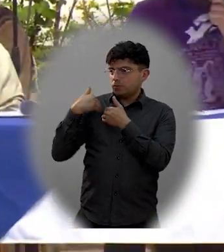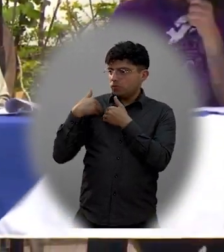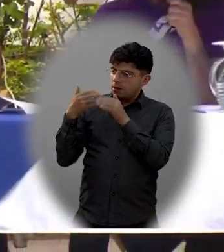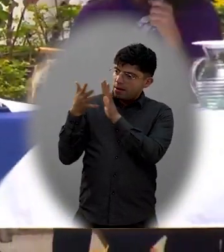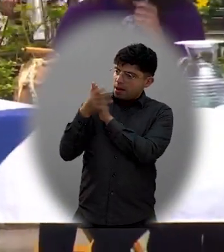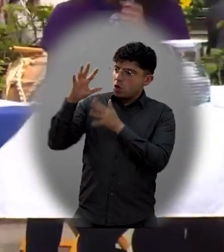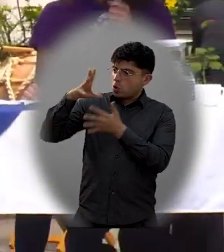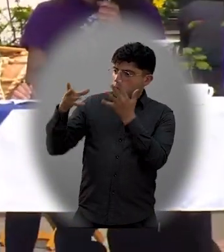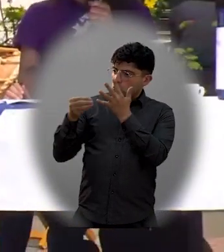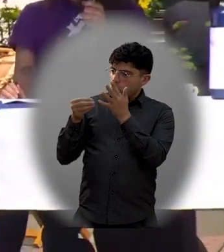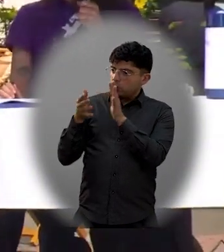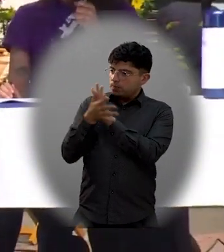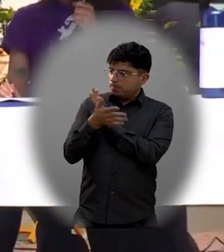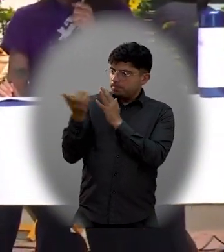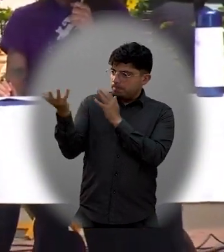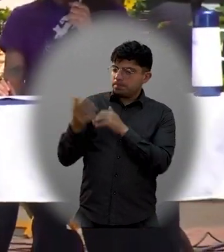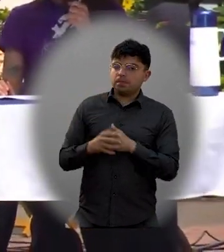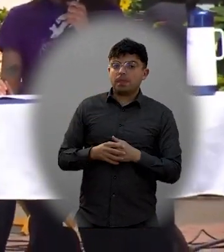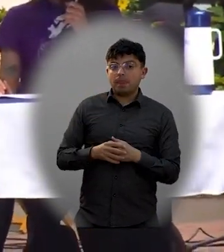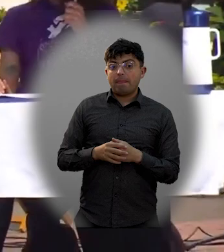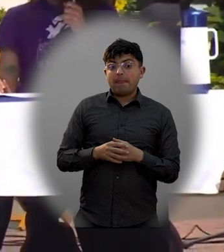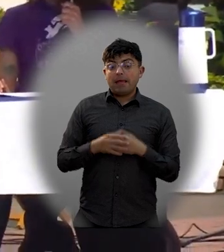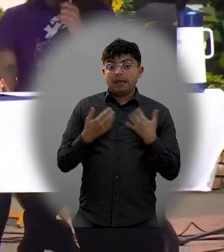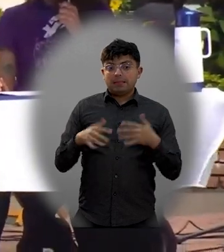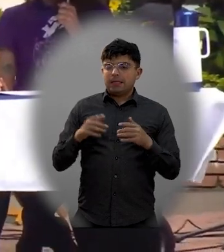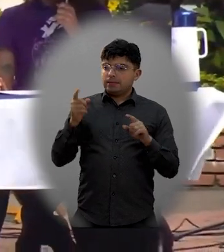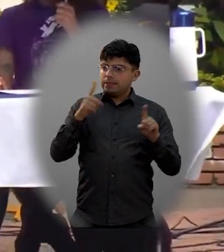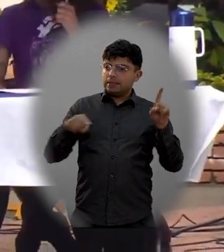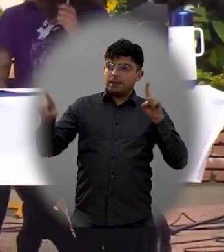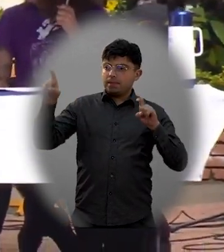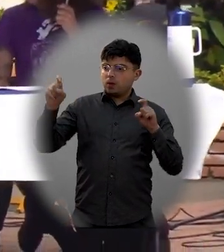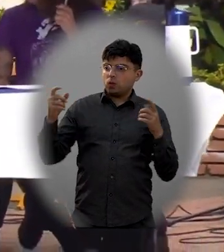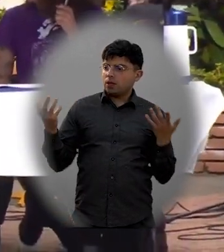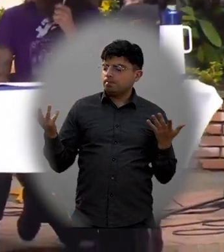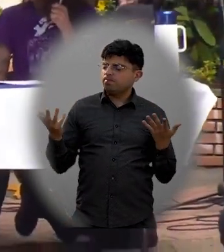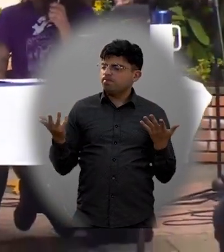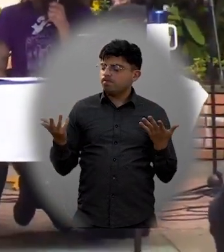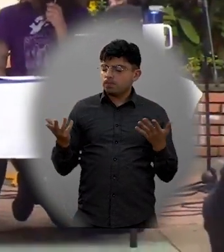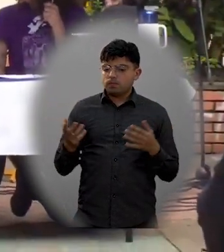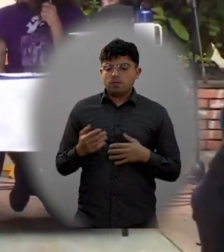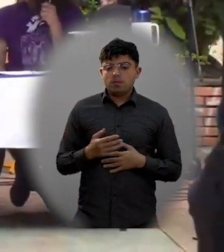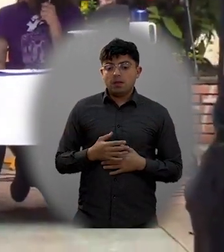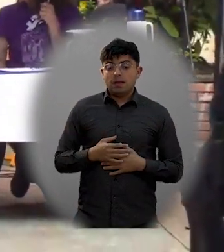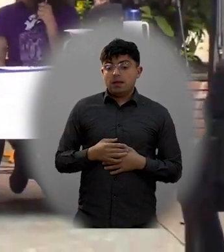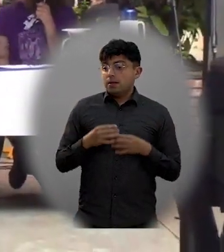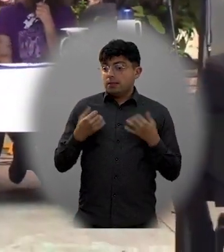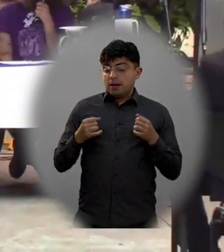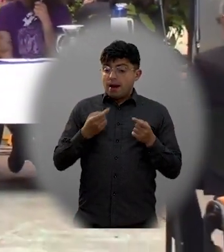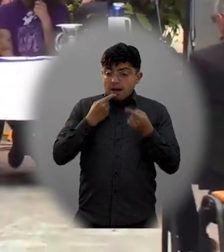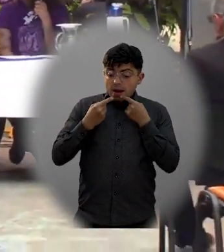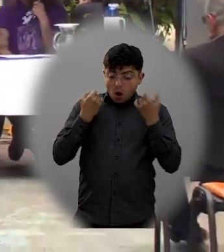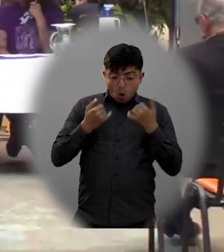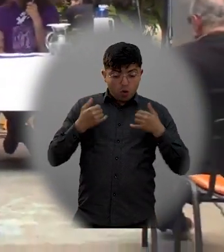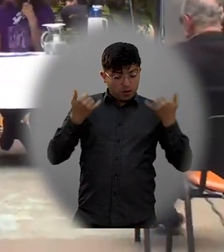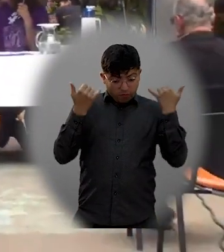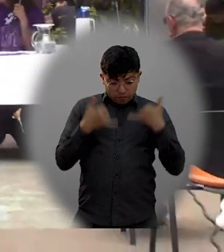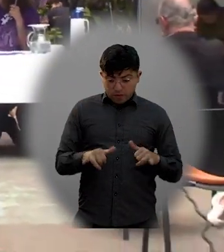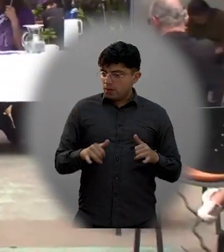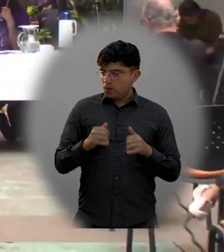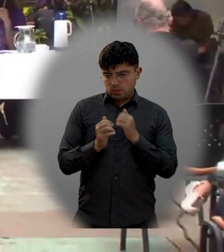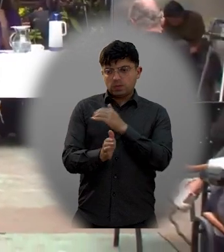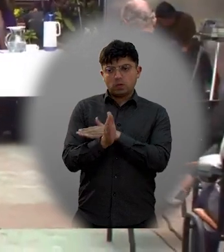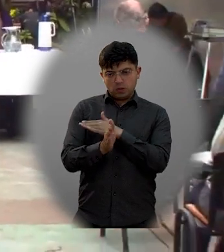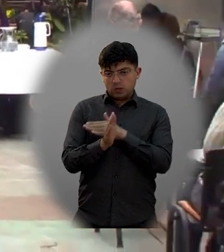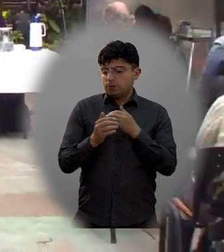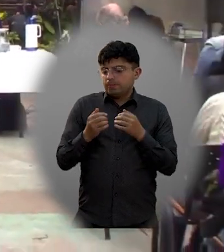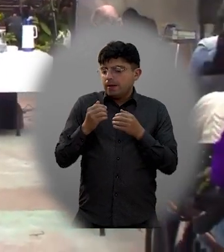te corresponde cerrar el espacio un poco con esta pregunta, que efectivamente no termina aquí la discusión, de hecho apenas